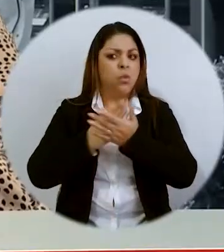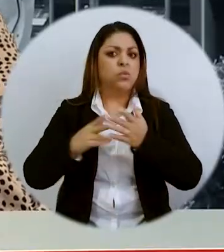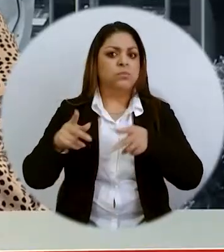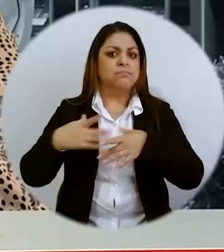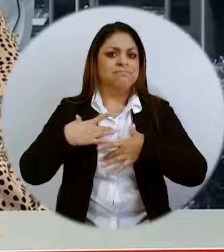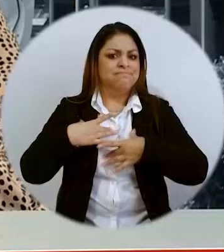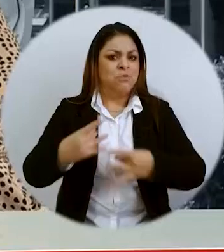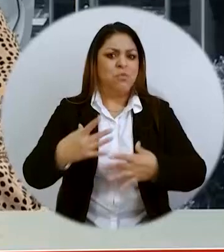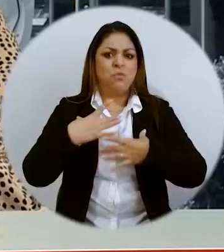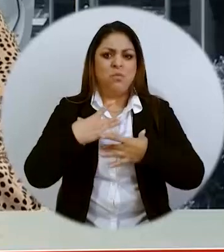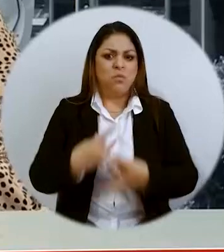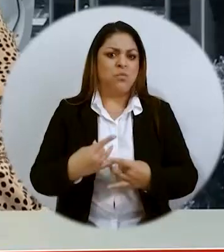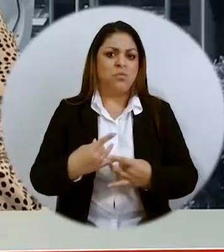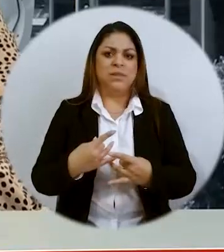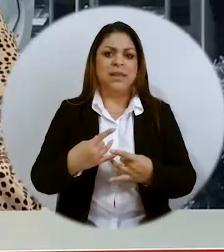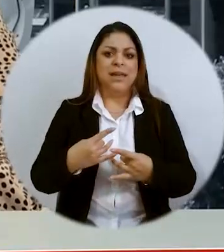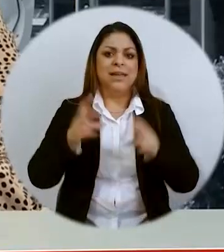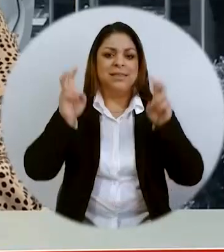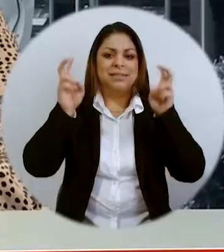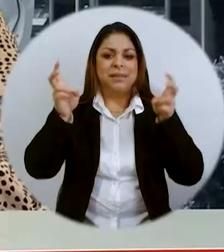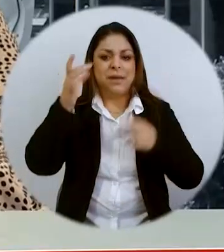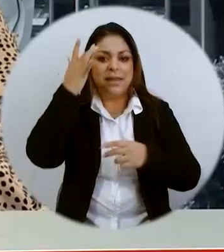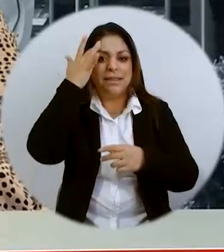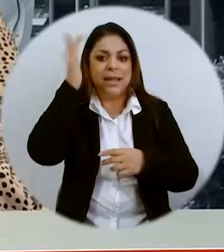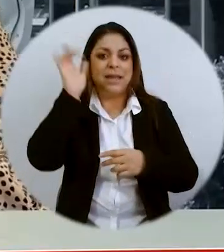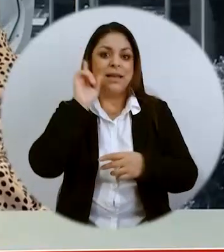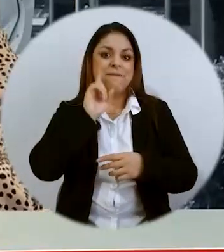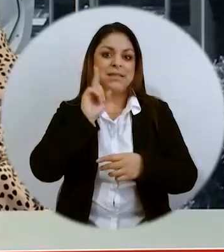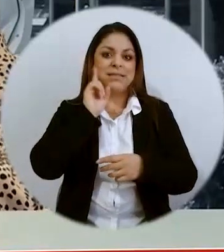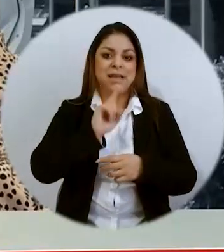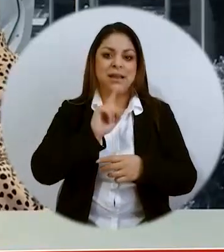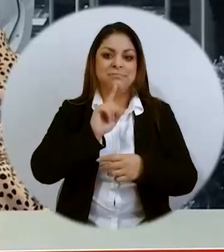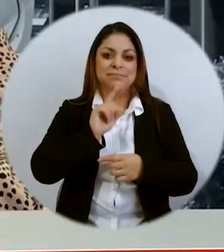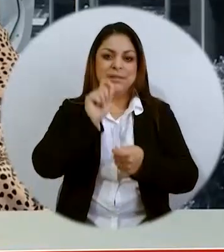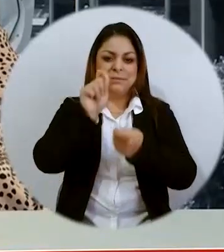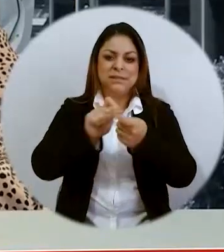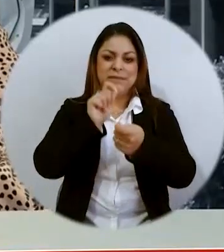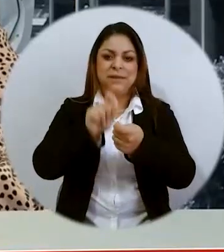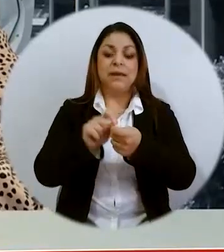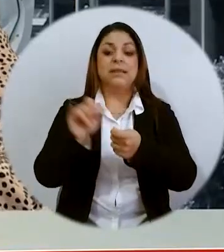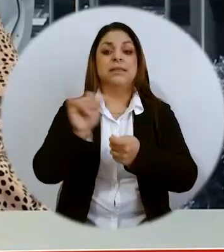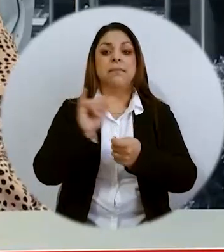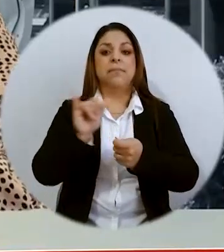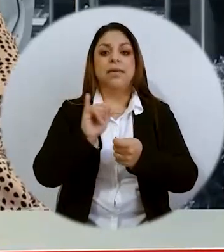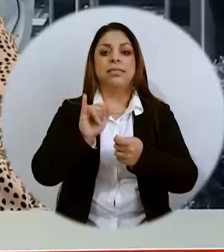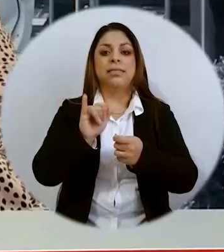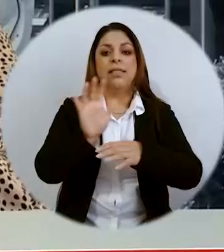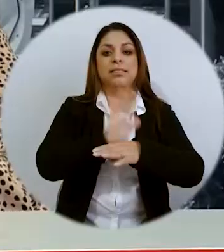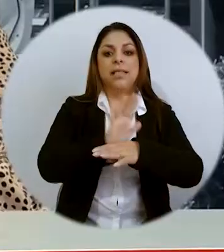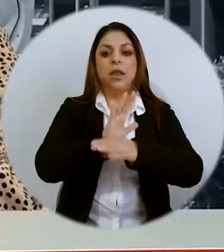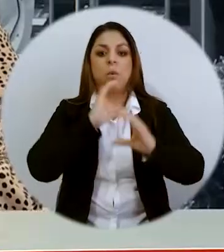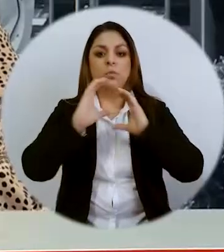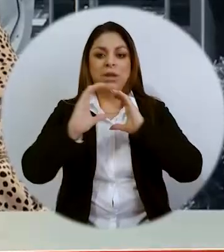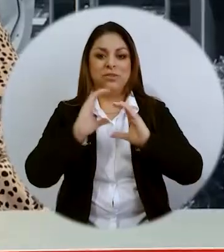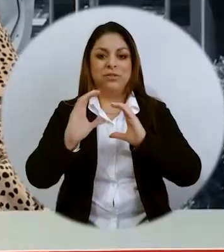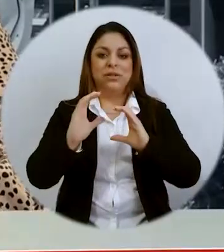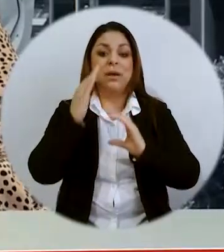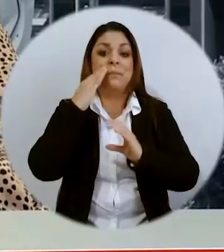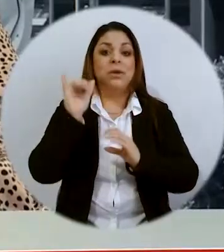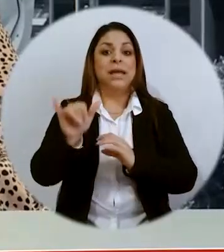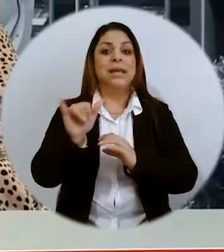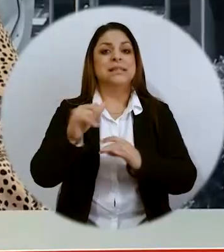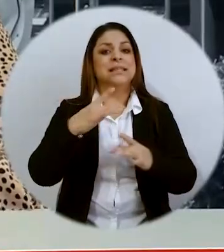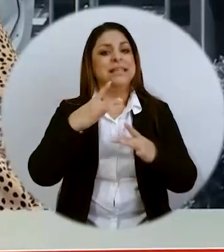interés muy interesante sobre temas de inteligencia artificial puntualmente y sobre telecomunicaciones, porque son como